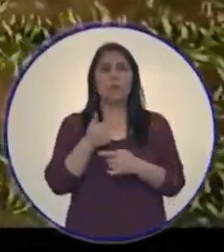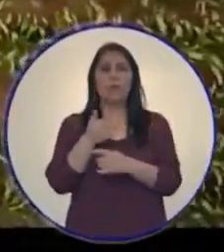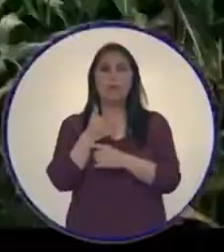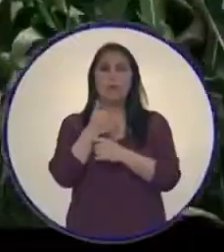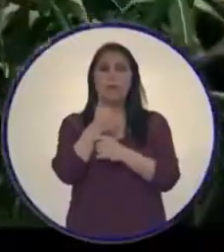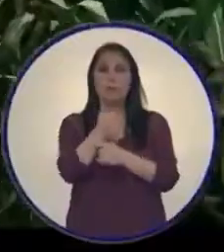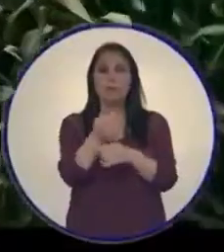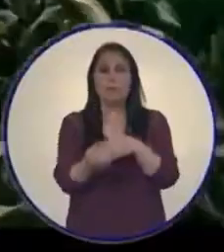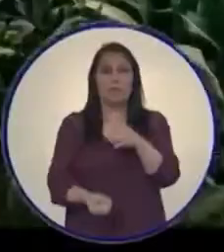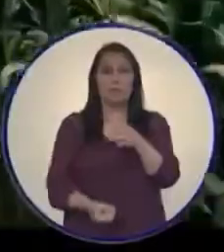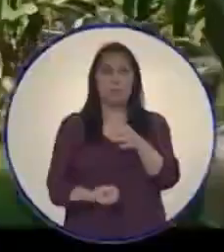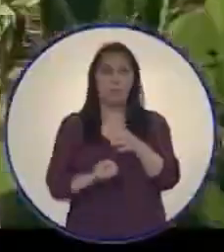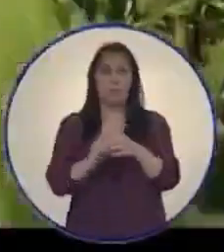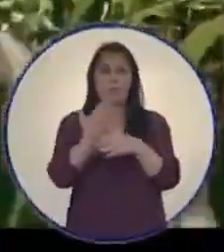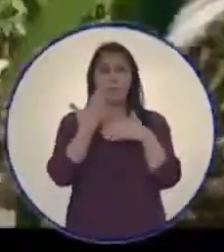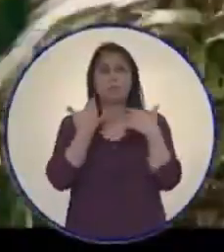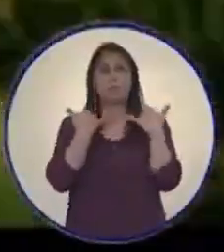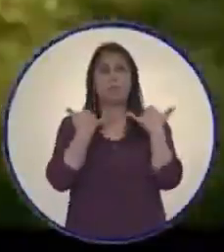rá el